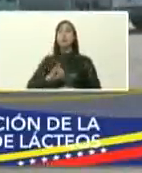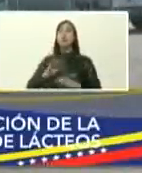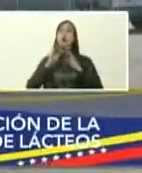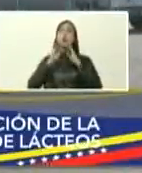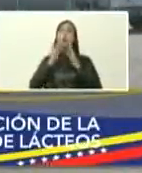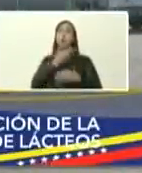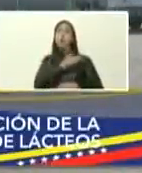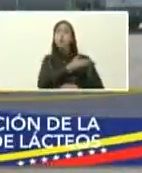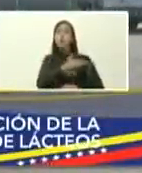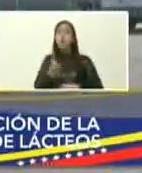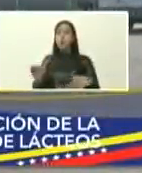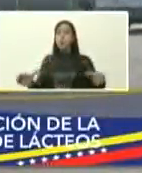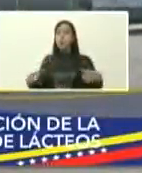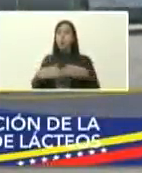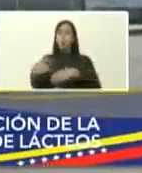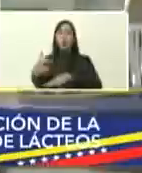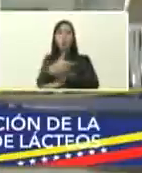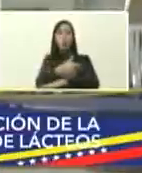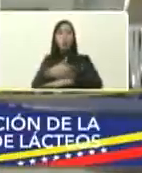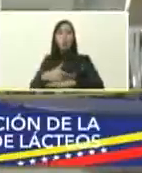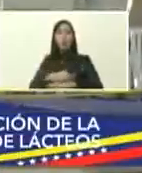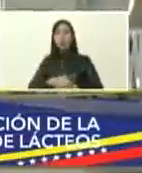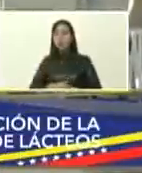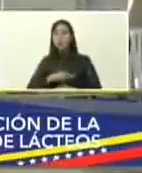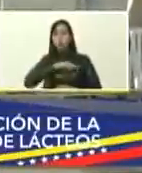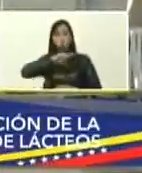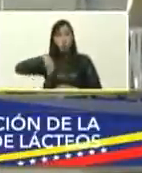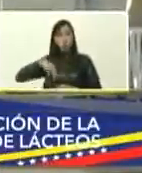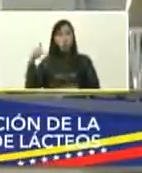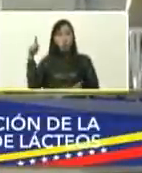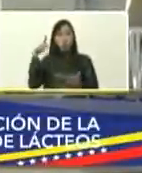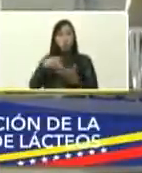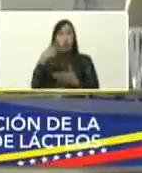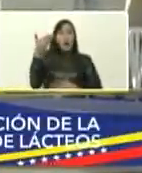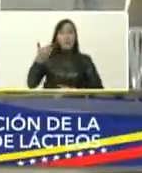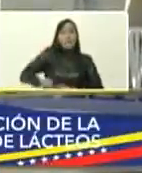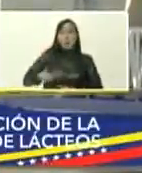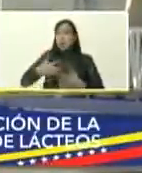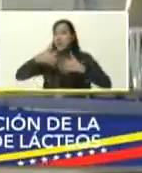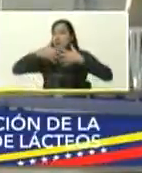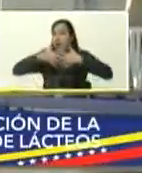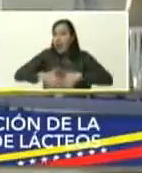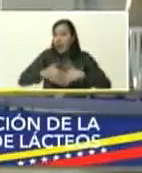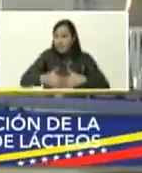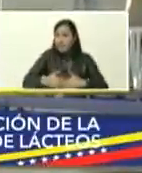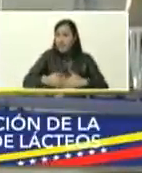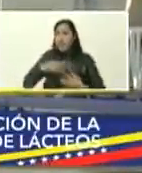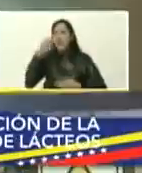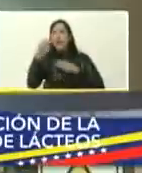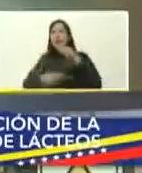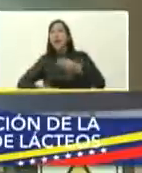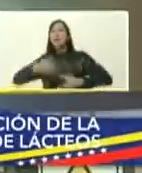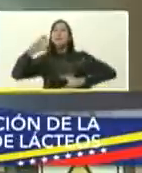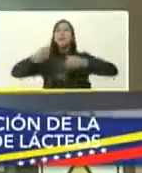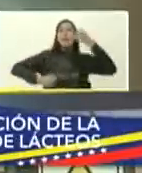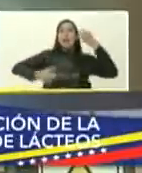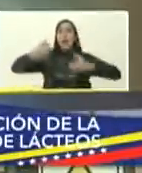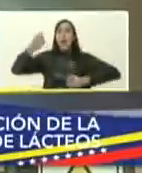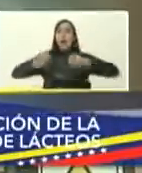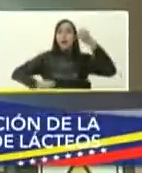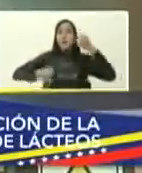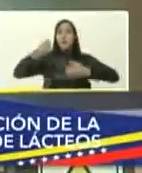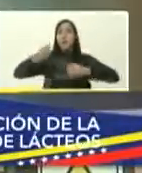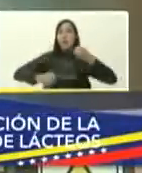ustedes, para todo el gabinete, y estamos en una de las empresas más importantes de la producción y de derivado lácteo, como es la empresa